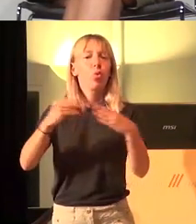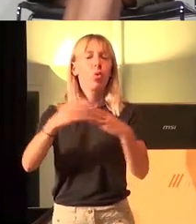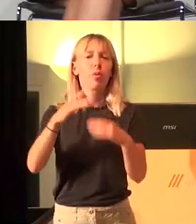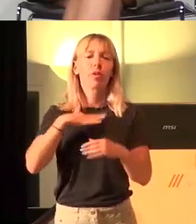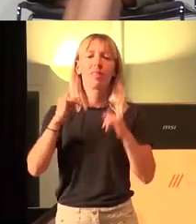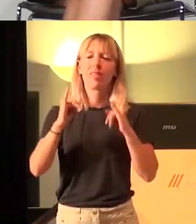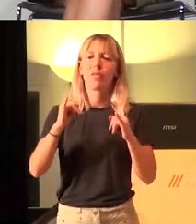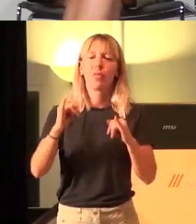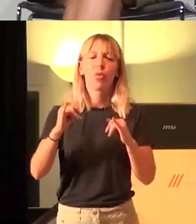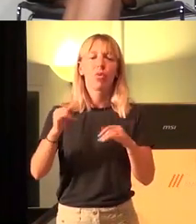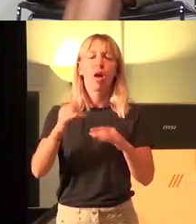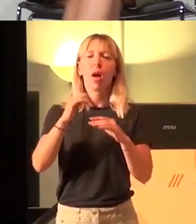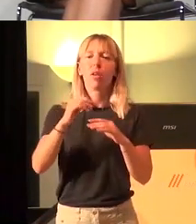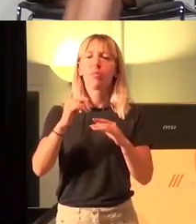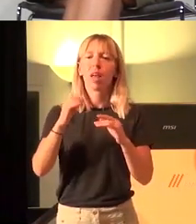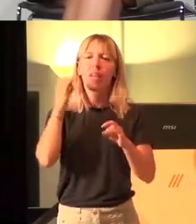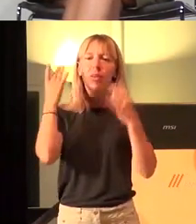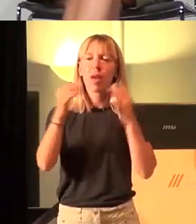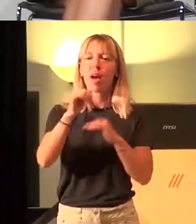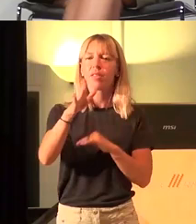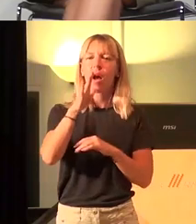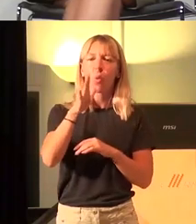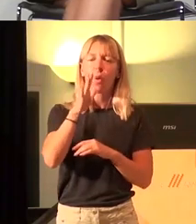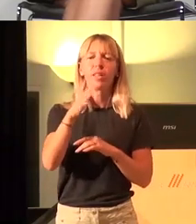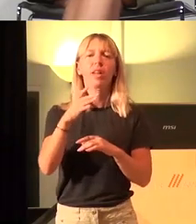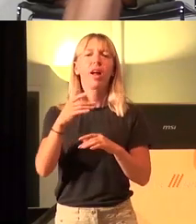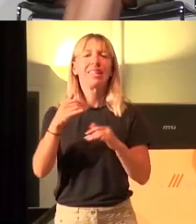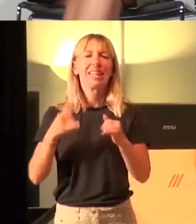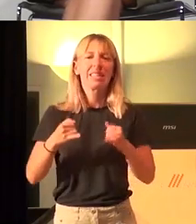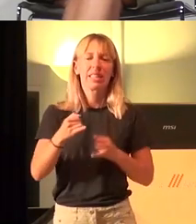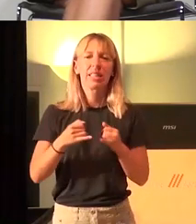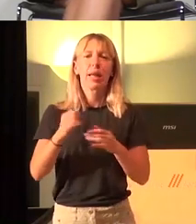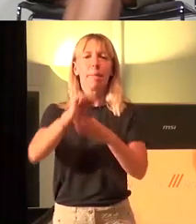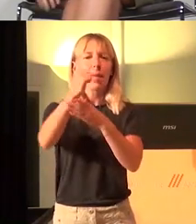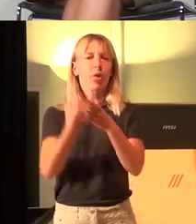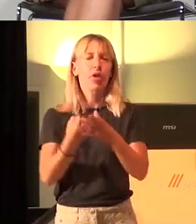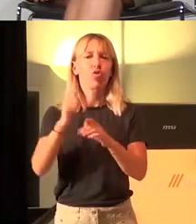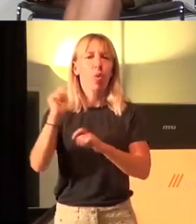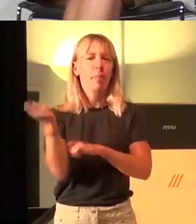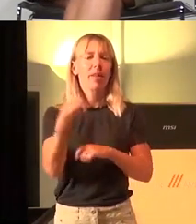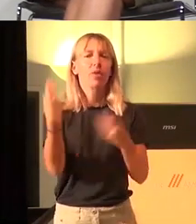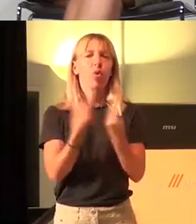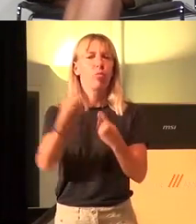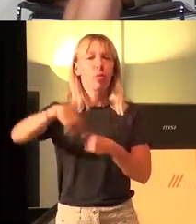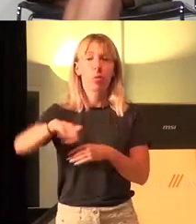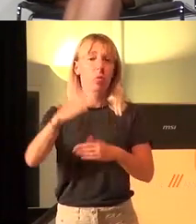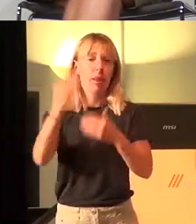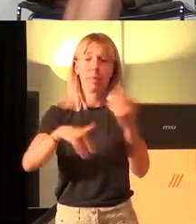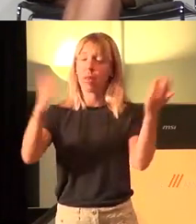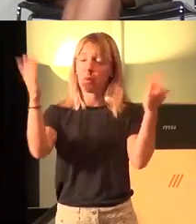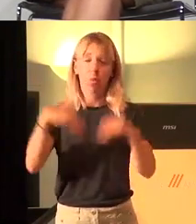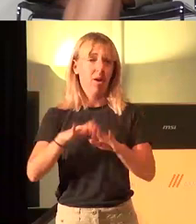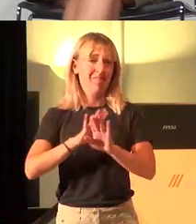cualquier actividad acuática, del esquí, del baloncesto, del pádel. Con vosotros no hay límite de ningún tipo.